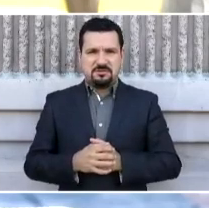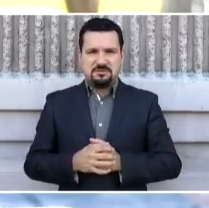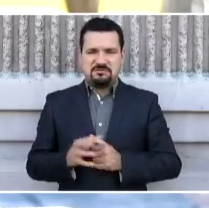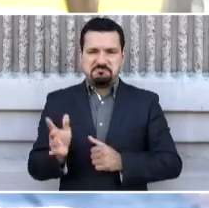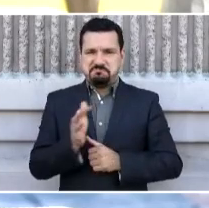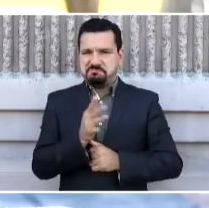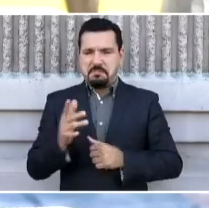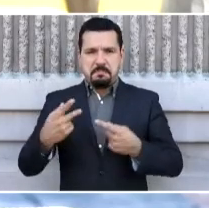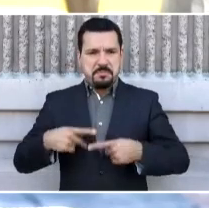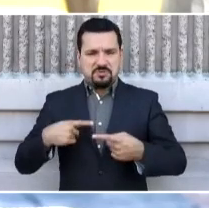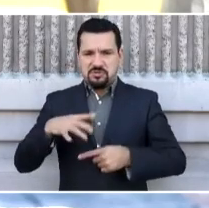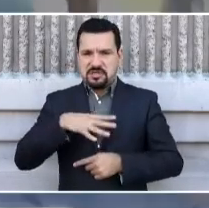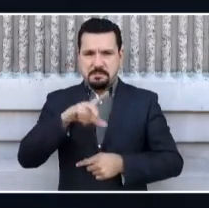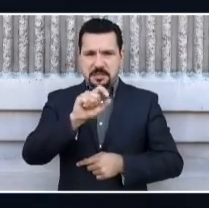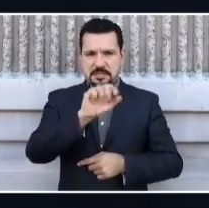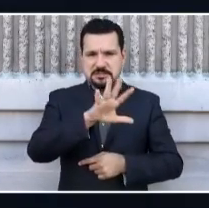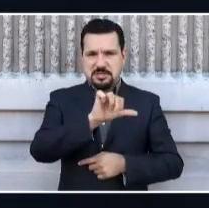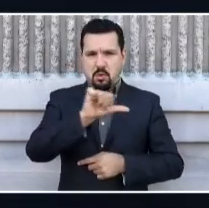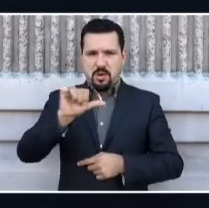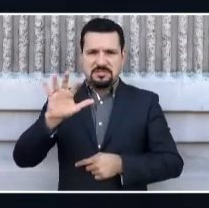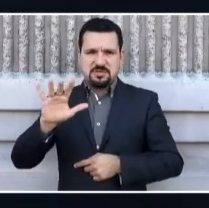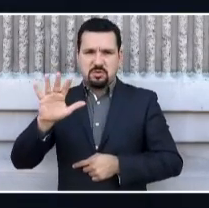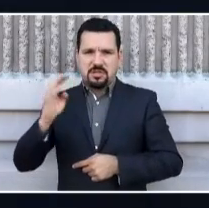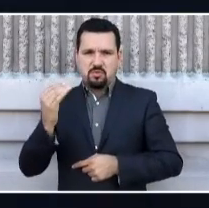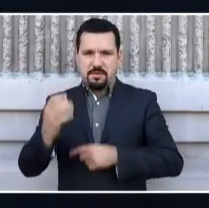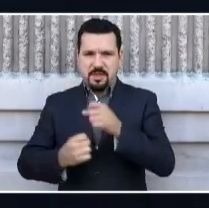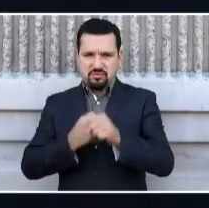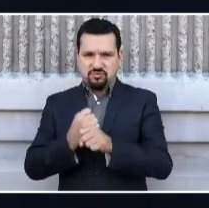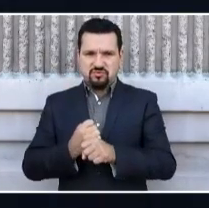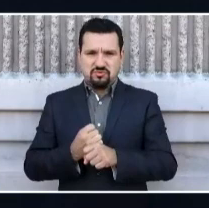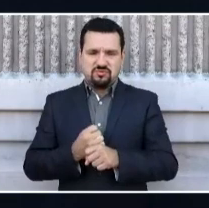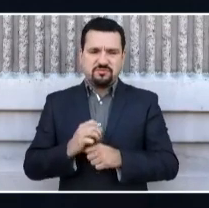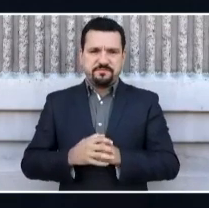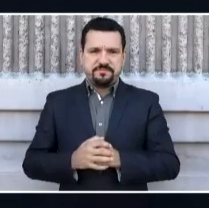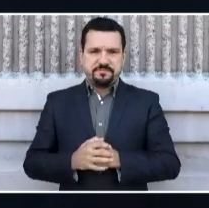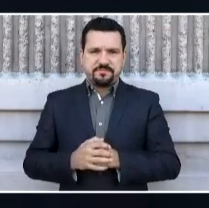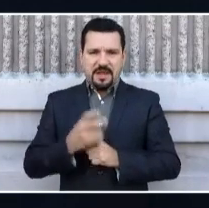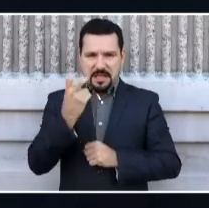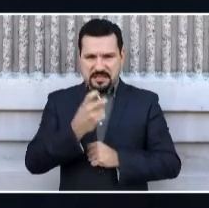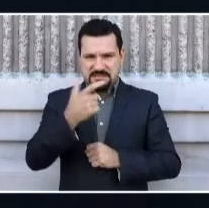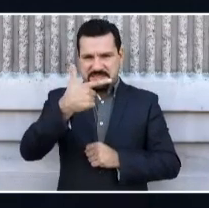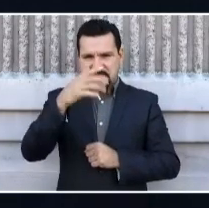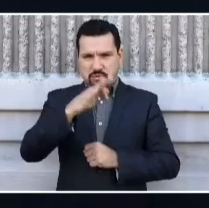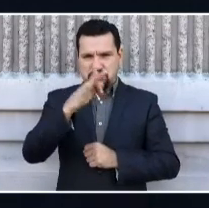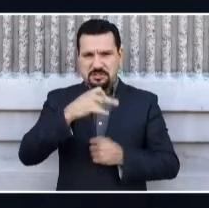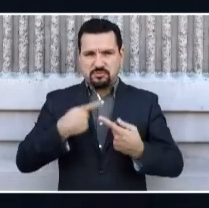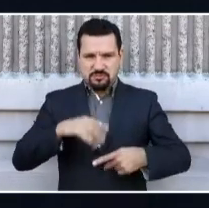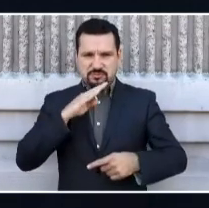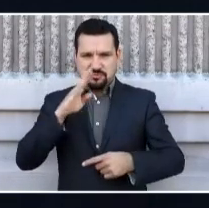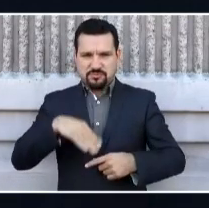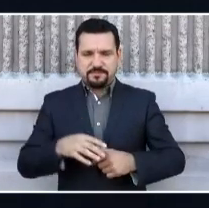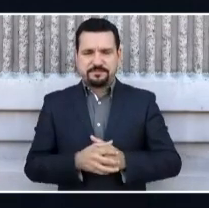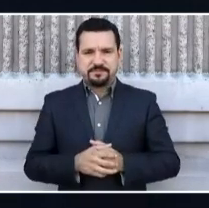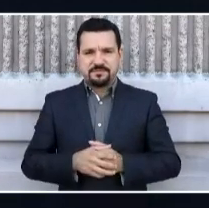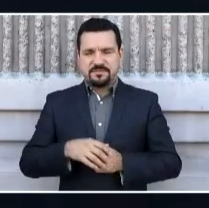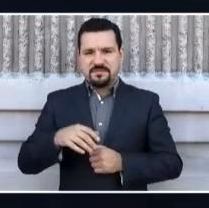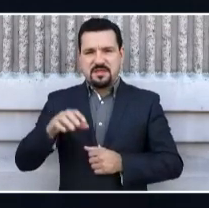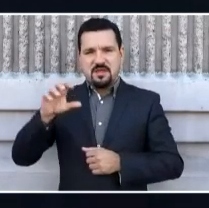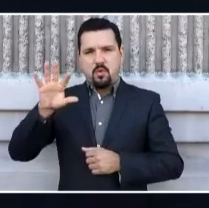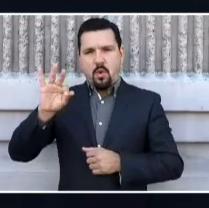las personas que tienen entre 25 y 59 años de edad, en donde la letalidad es de 7%, y el